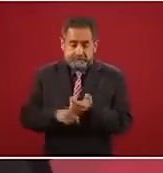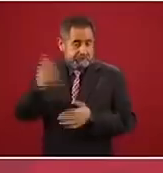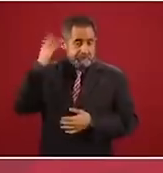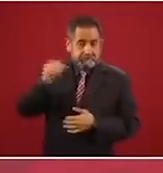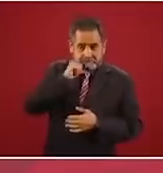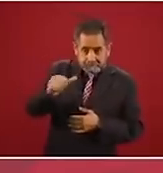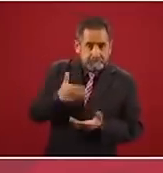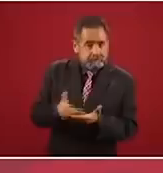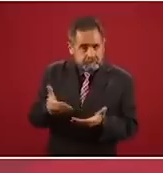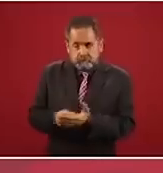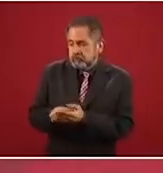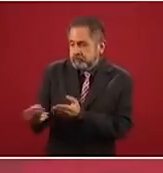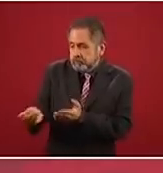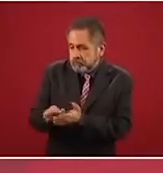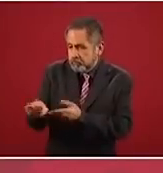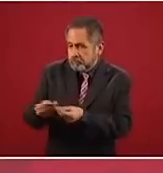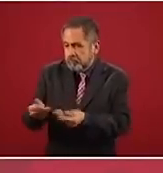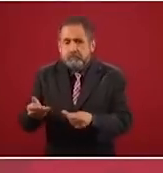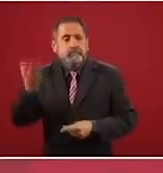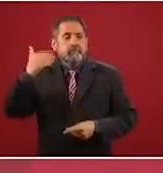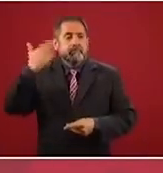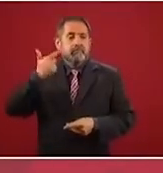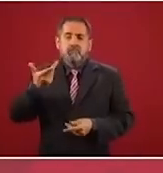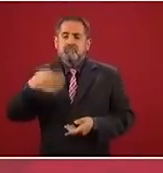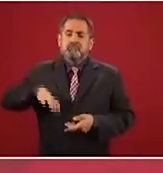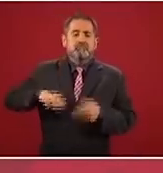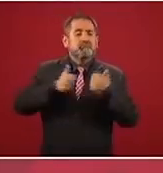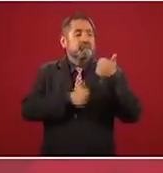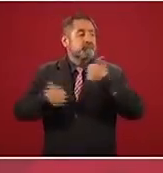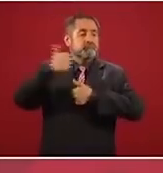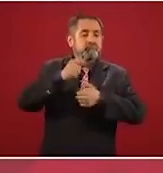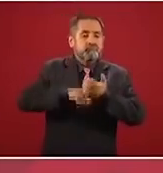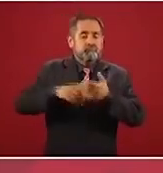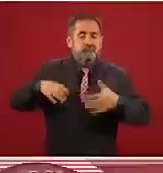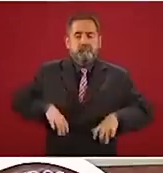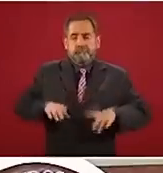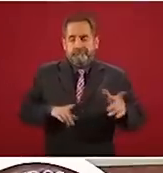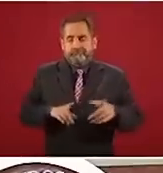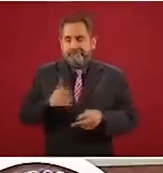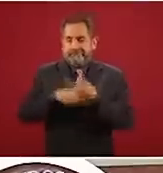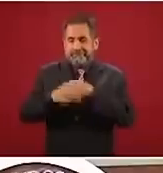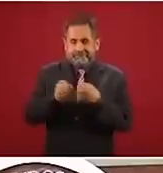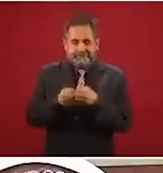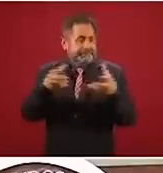nada, porque todo se quedaba arriba. Crecimiento es